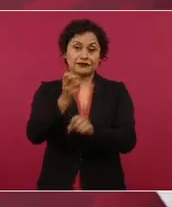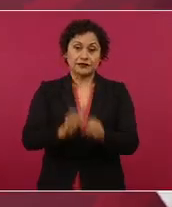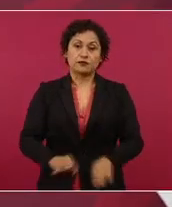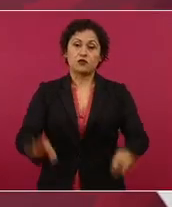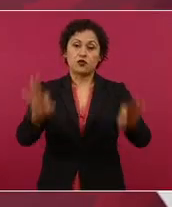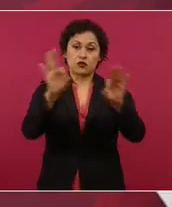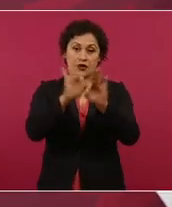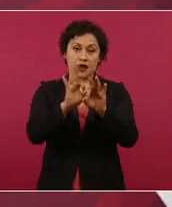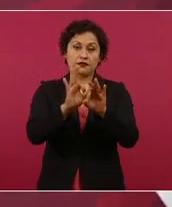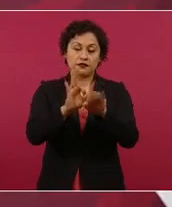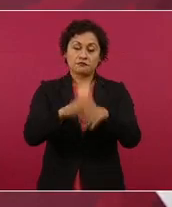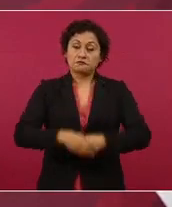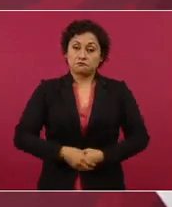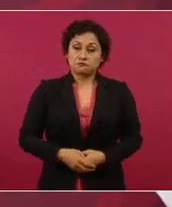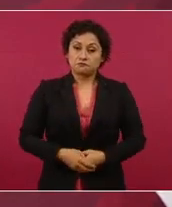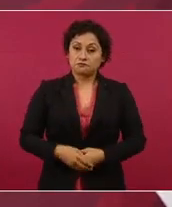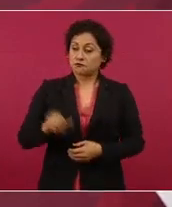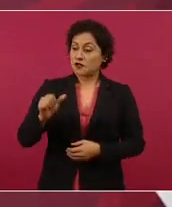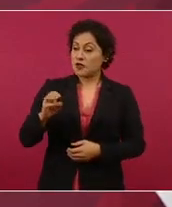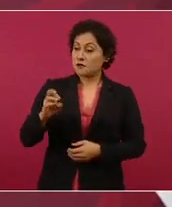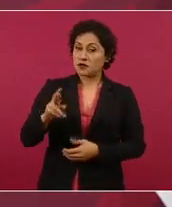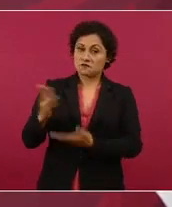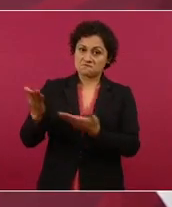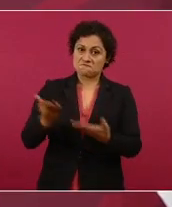muy bien lo de Amir, es un